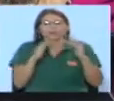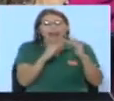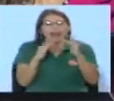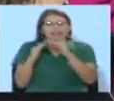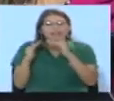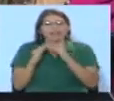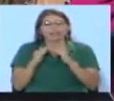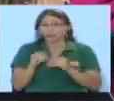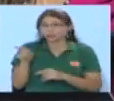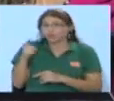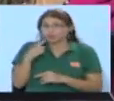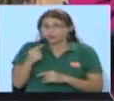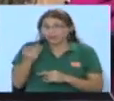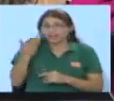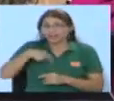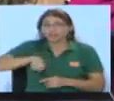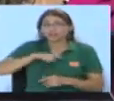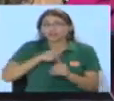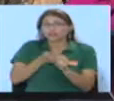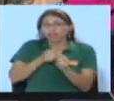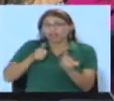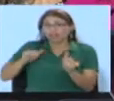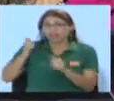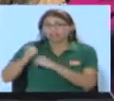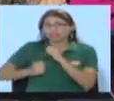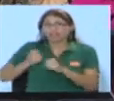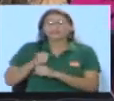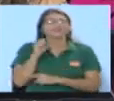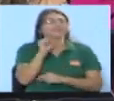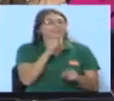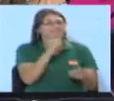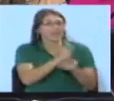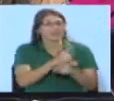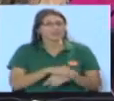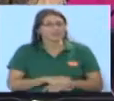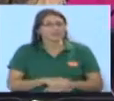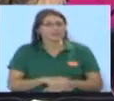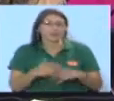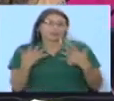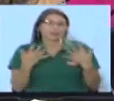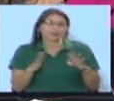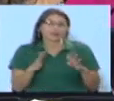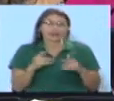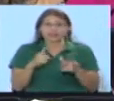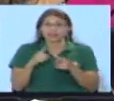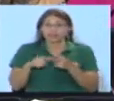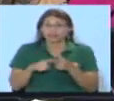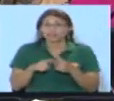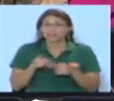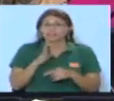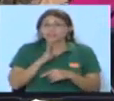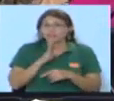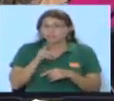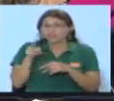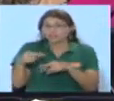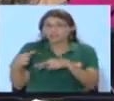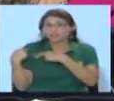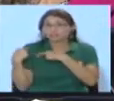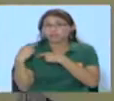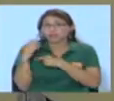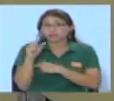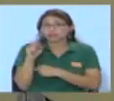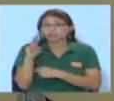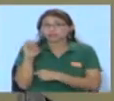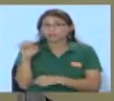estábamos como con 10 años de retraso. Exacto, que estamos atrasadísimos en eso. Perdón, nada más en el primer punto le corresponde a la SUTEL. Debería haber